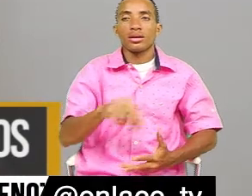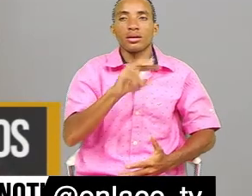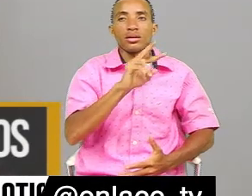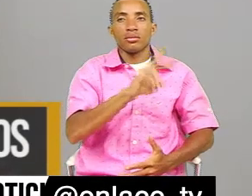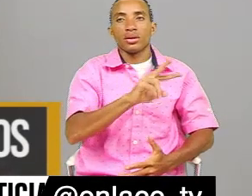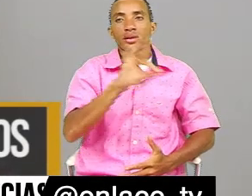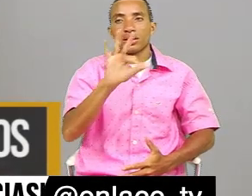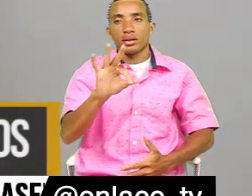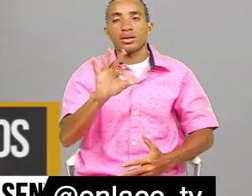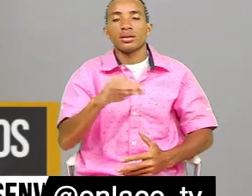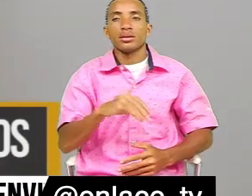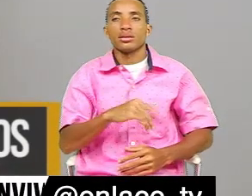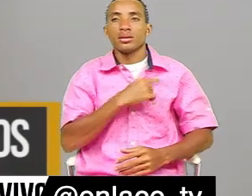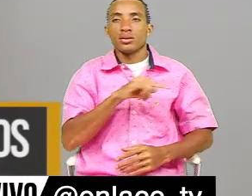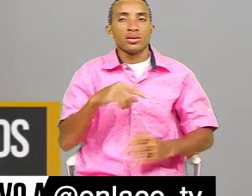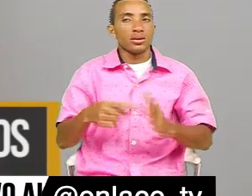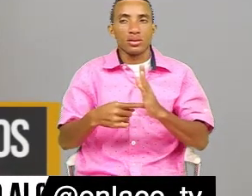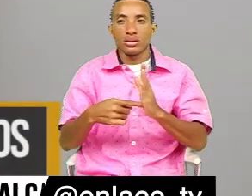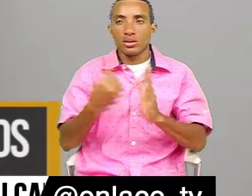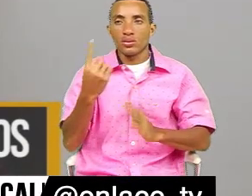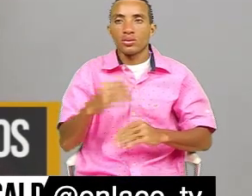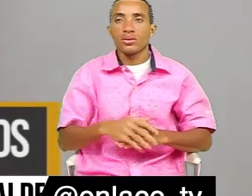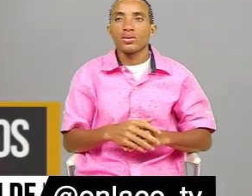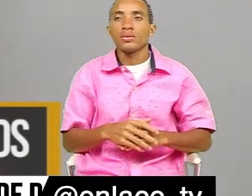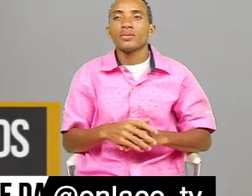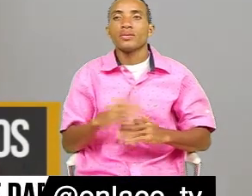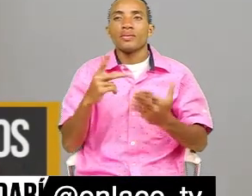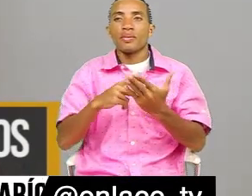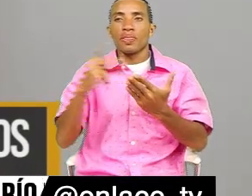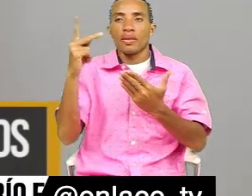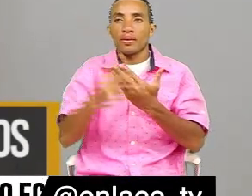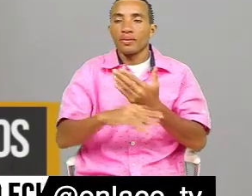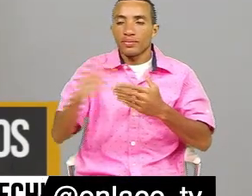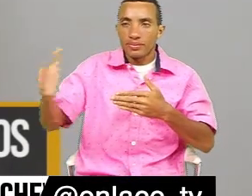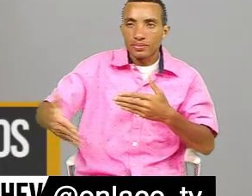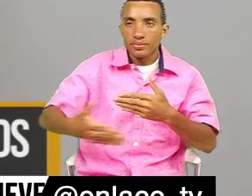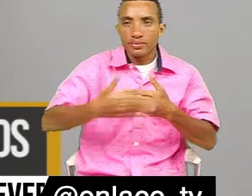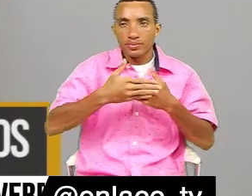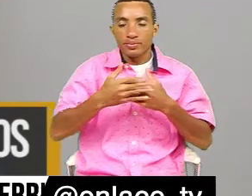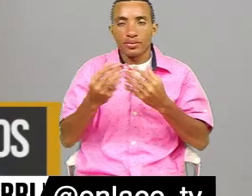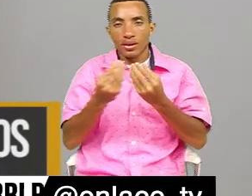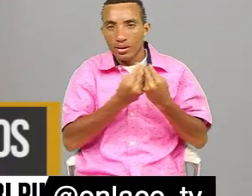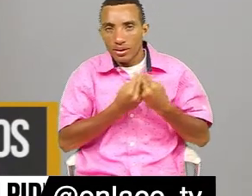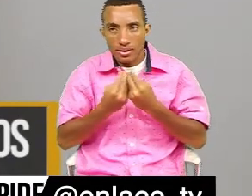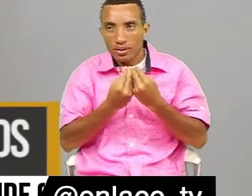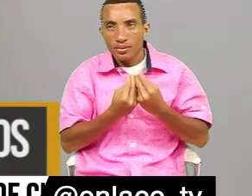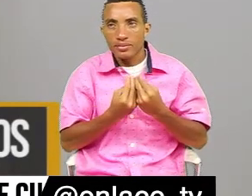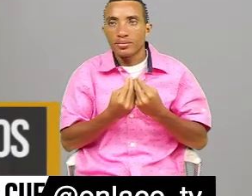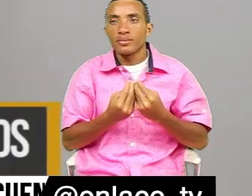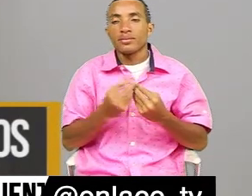Debimos haber puesto una vez el proyecto de adición al consejo, pero se tomó una decisión de esperar